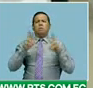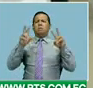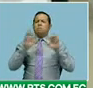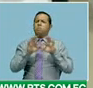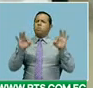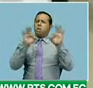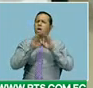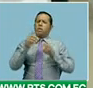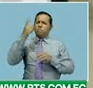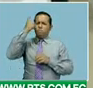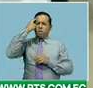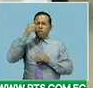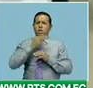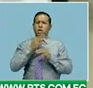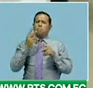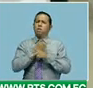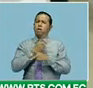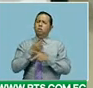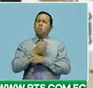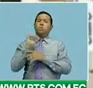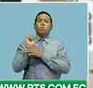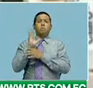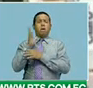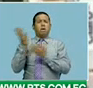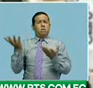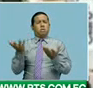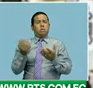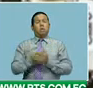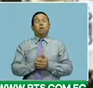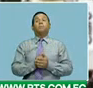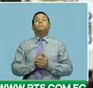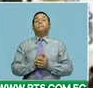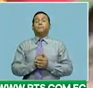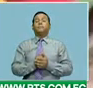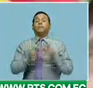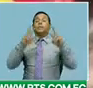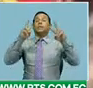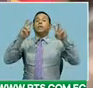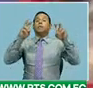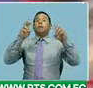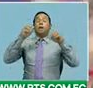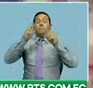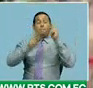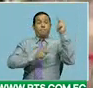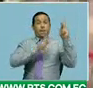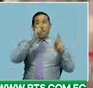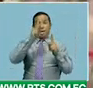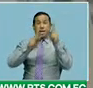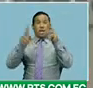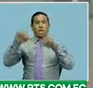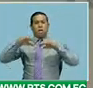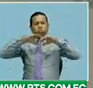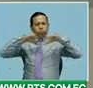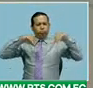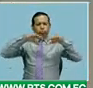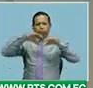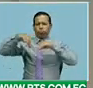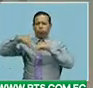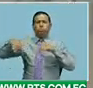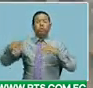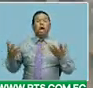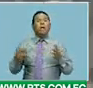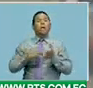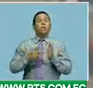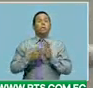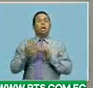pandemia y debía haber esperado para el próximo año. La aplicación Distanciados, que se usa en las playas del país, registró una reducción de visitantes de estas